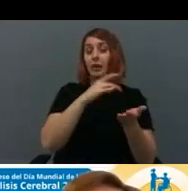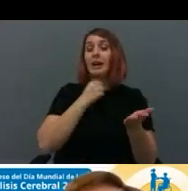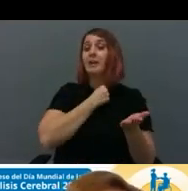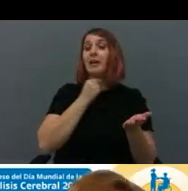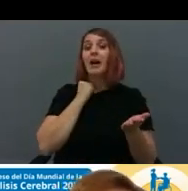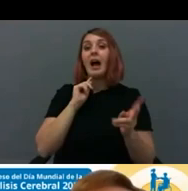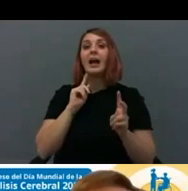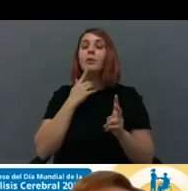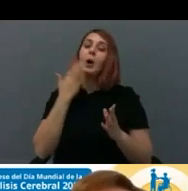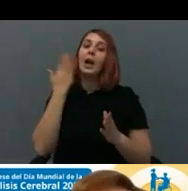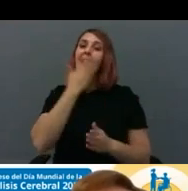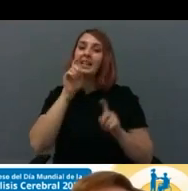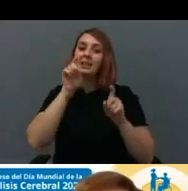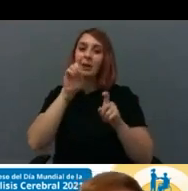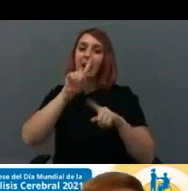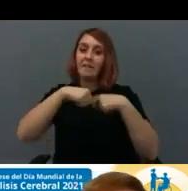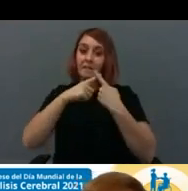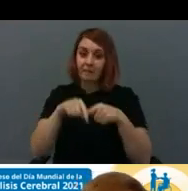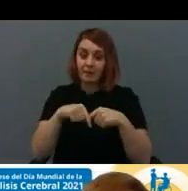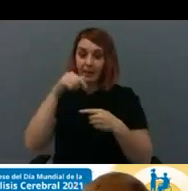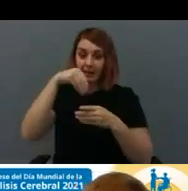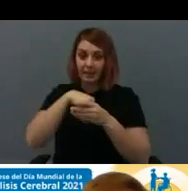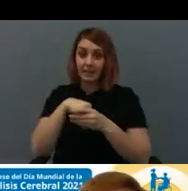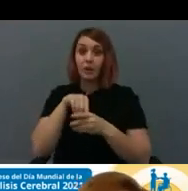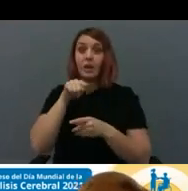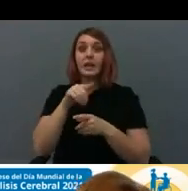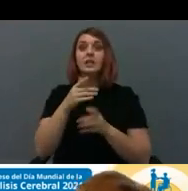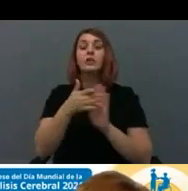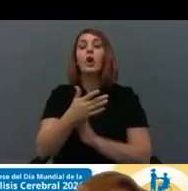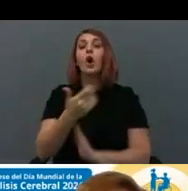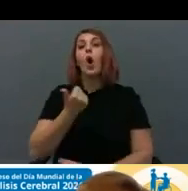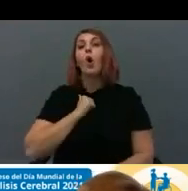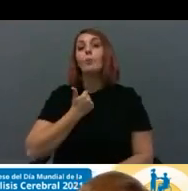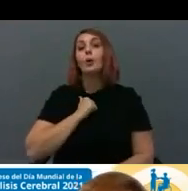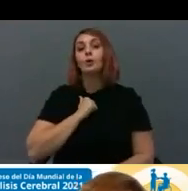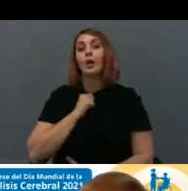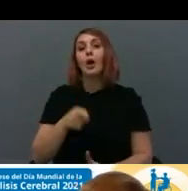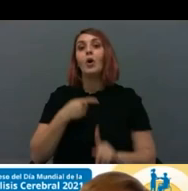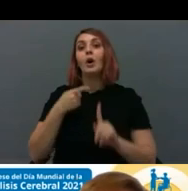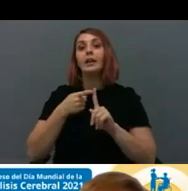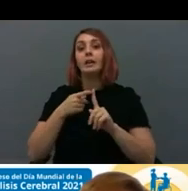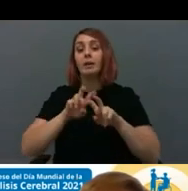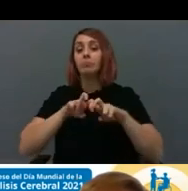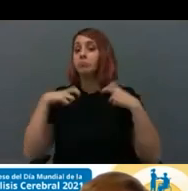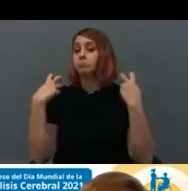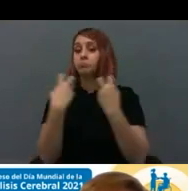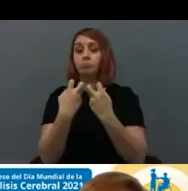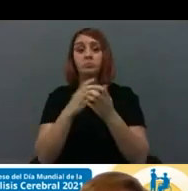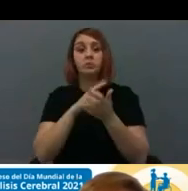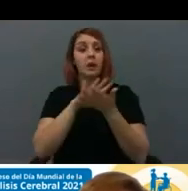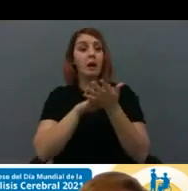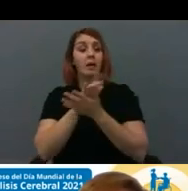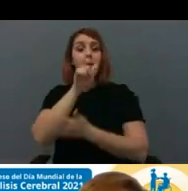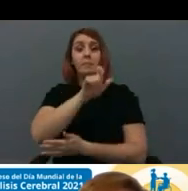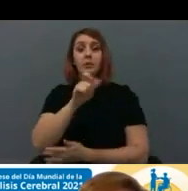de familias. Uh-huh. Y en una escuela de familias es una oportunidad para sentarnos todos juntos con un